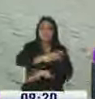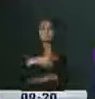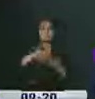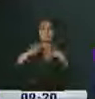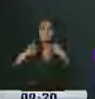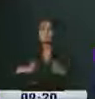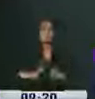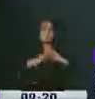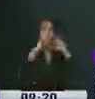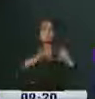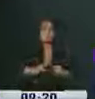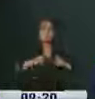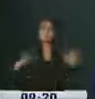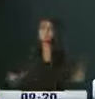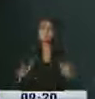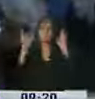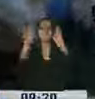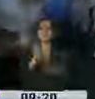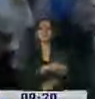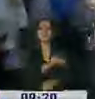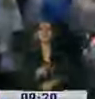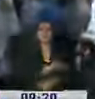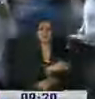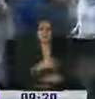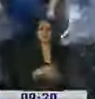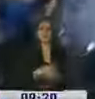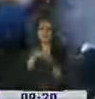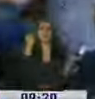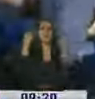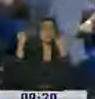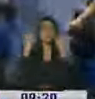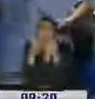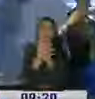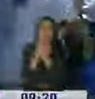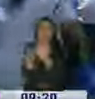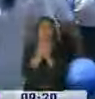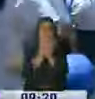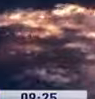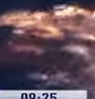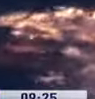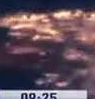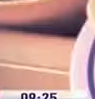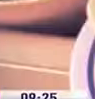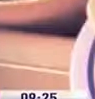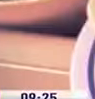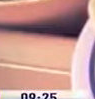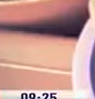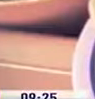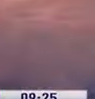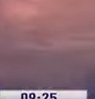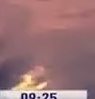donde se realizó un festival musical. La iniciativa fue replicada en varias ciudades del país.